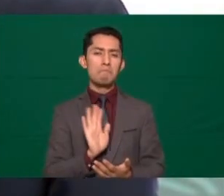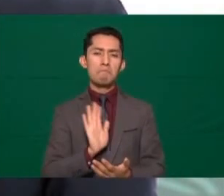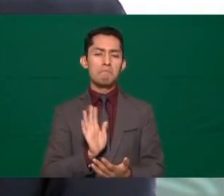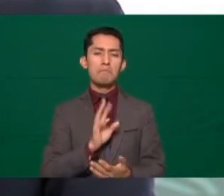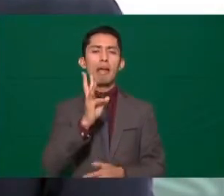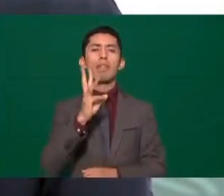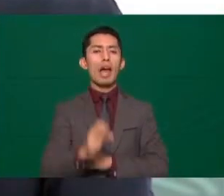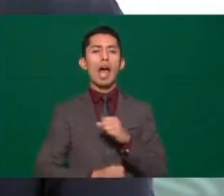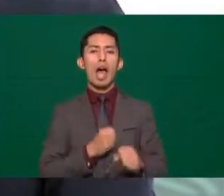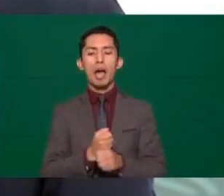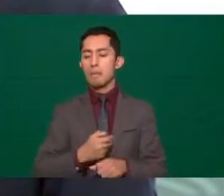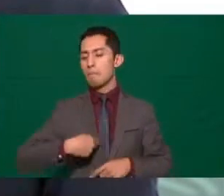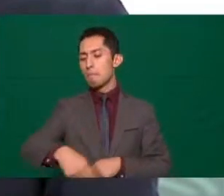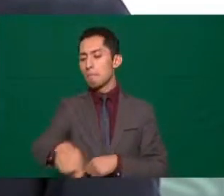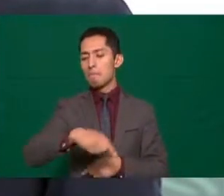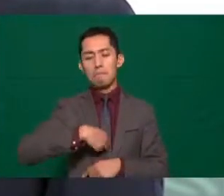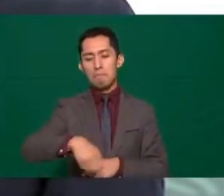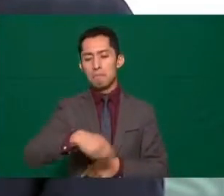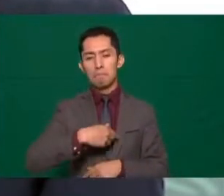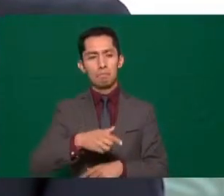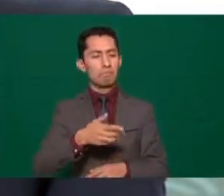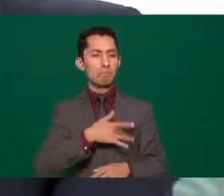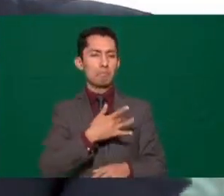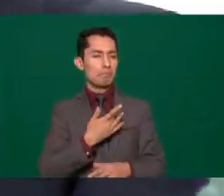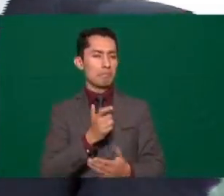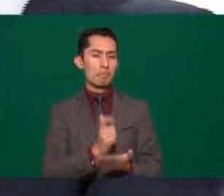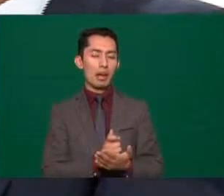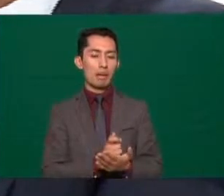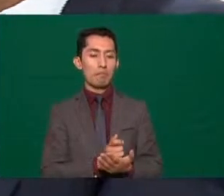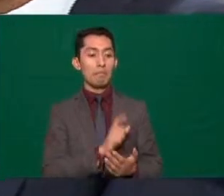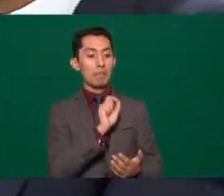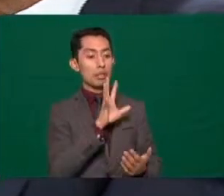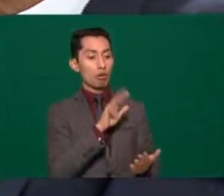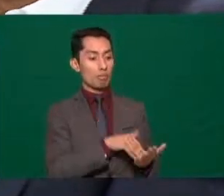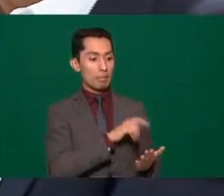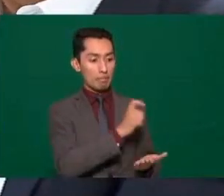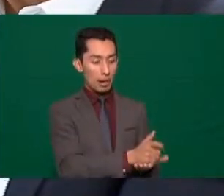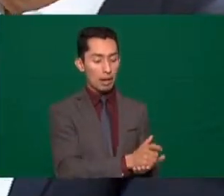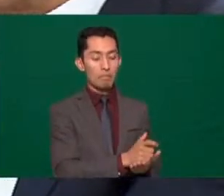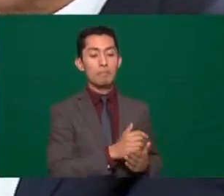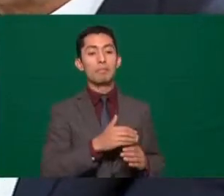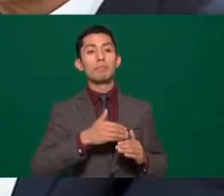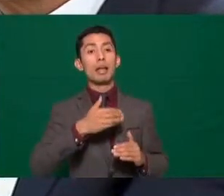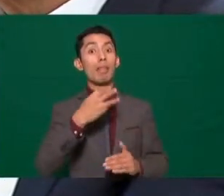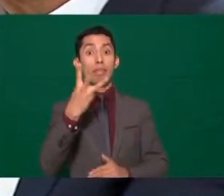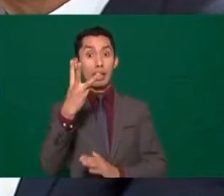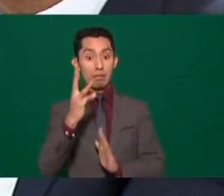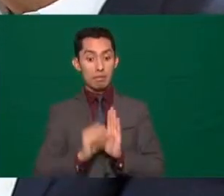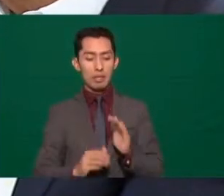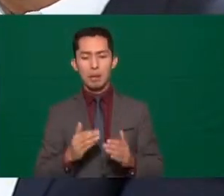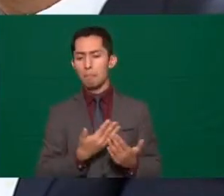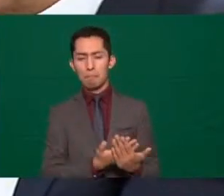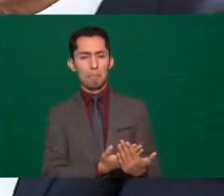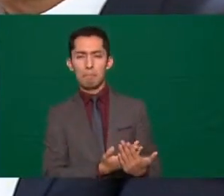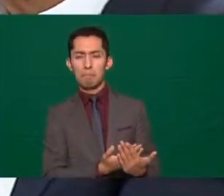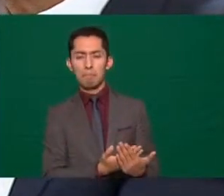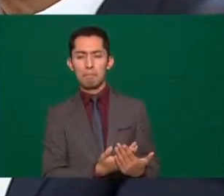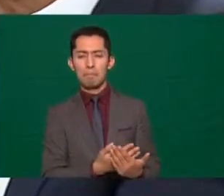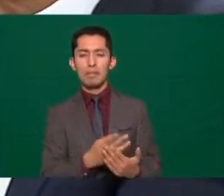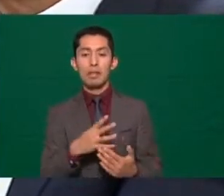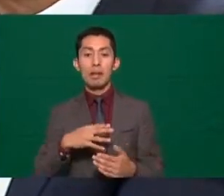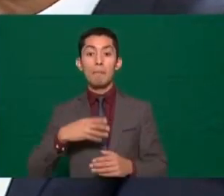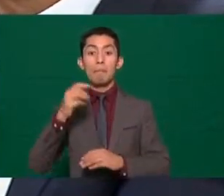Se entregan los 25,000 pesos, transcurren 3 meses y al cuarto mes empiezan a abonar